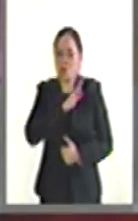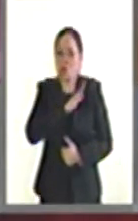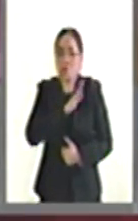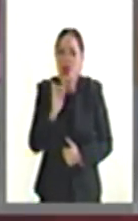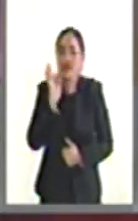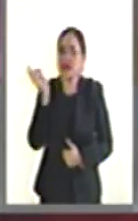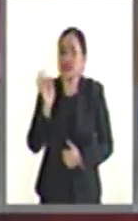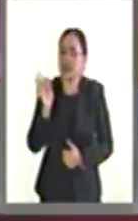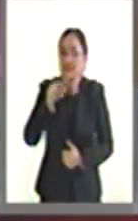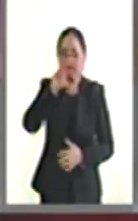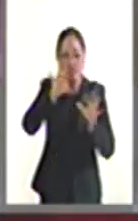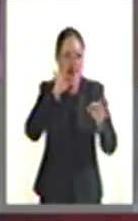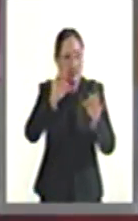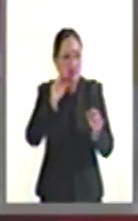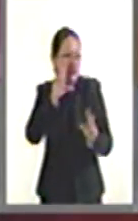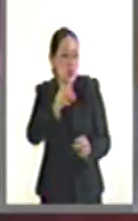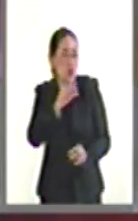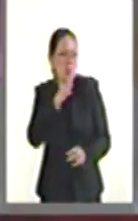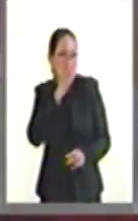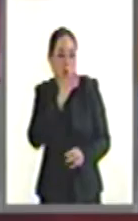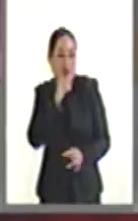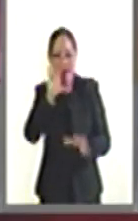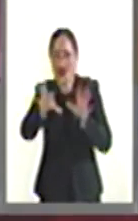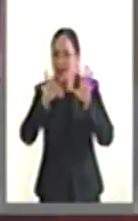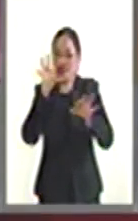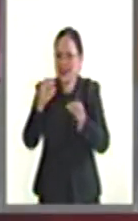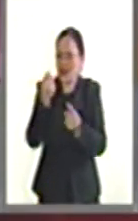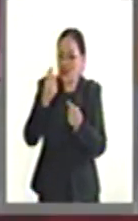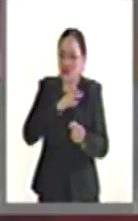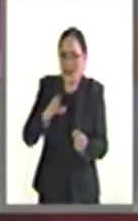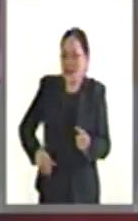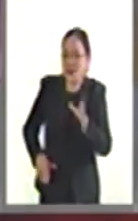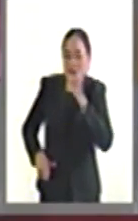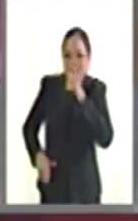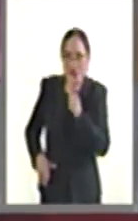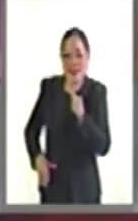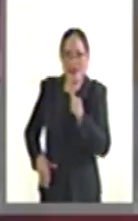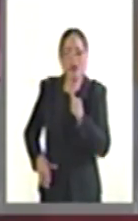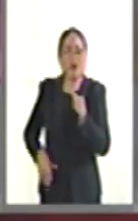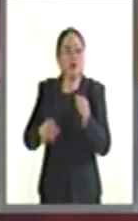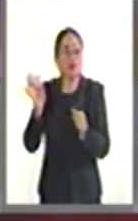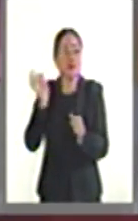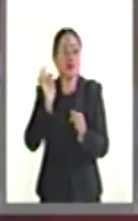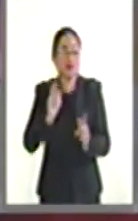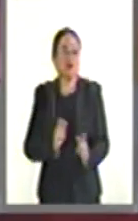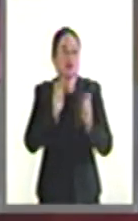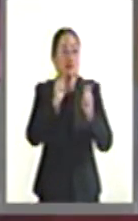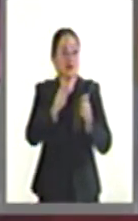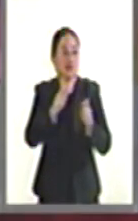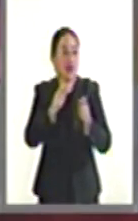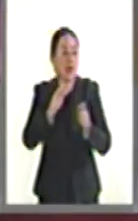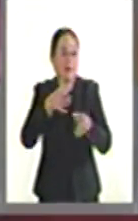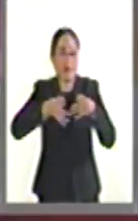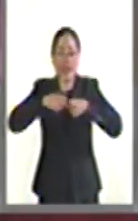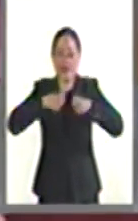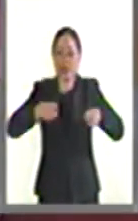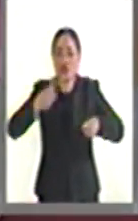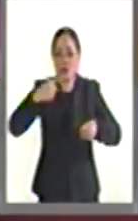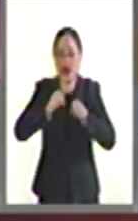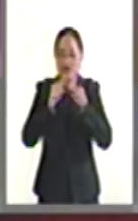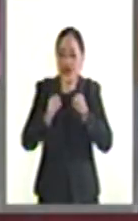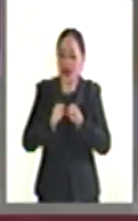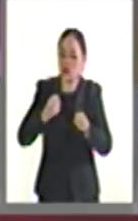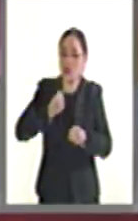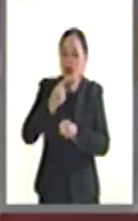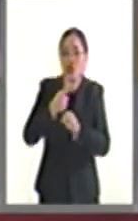como inelegibles algunos candidatos, pues de ser nombrados magistrados de la Sala Superior se